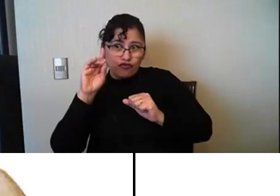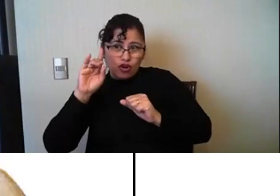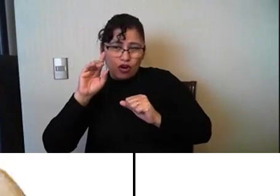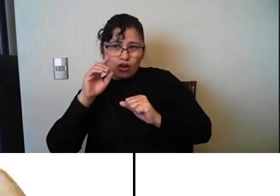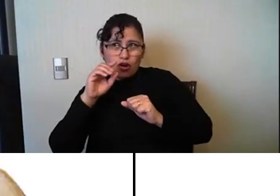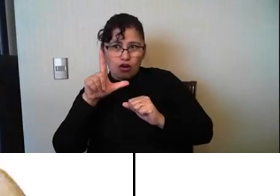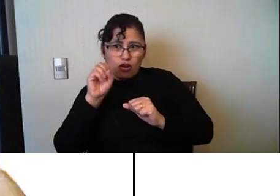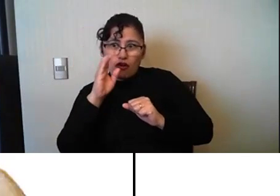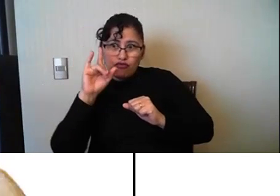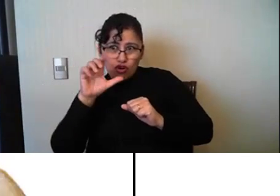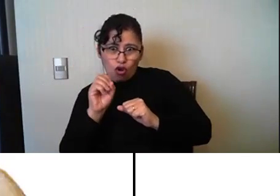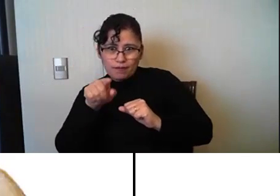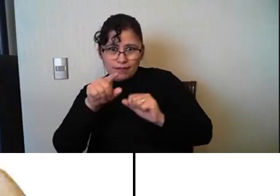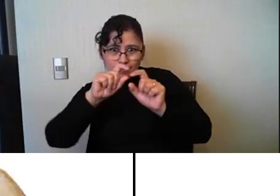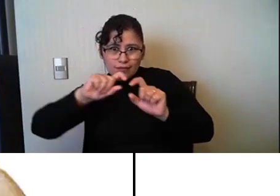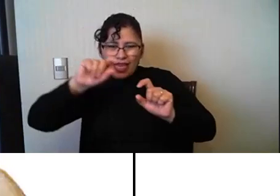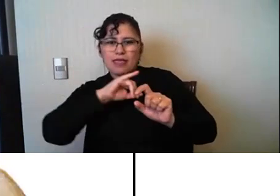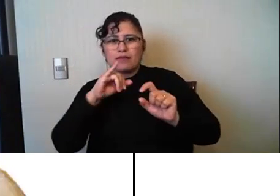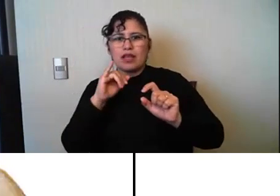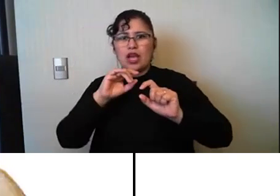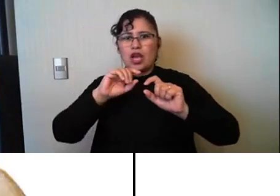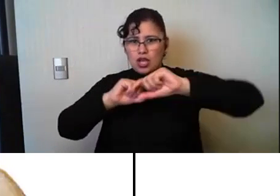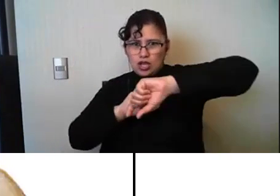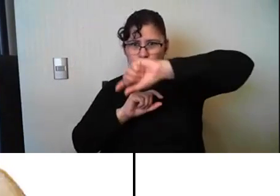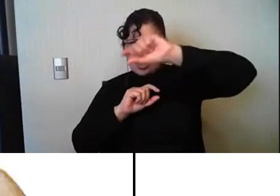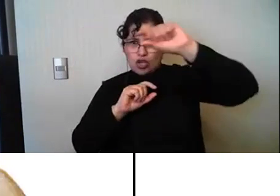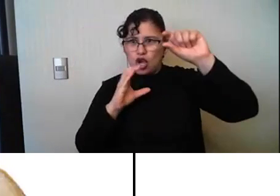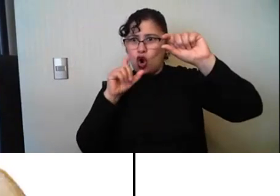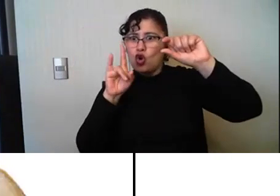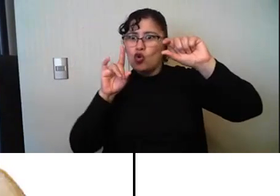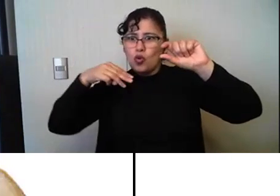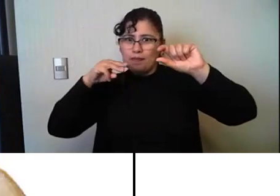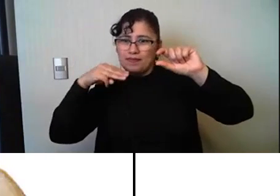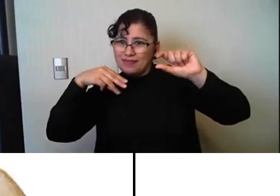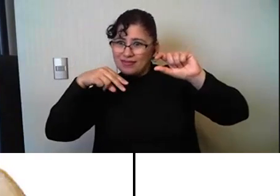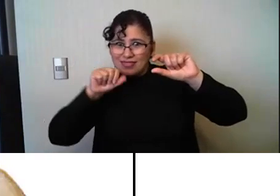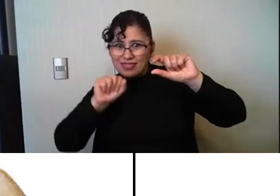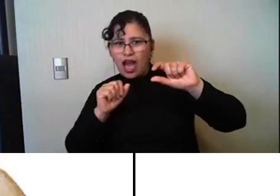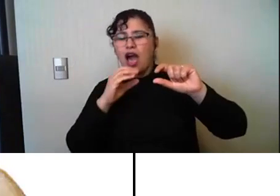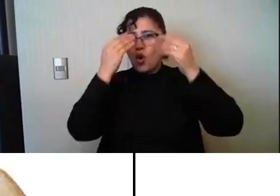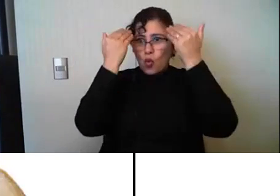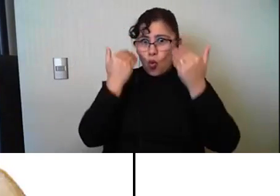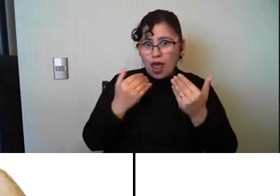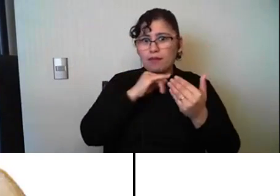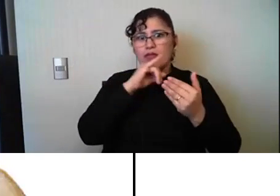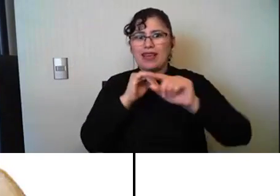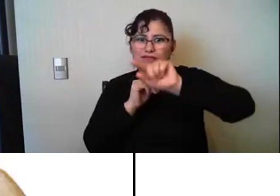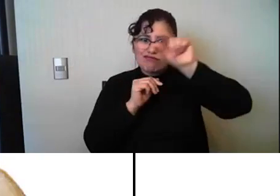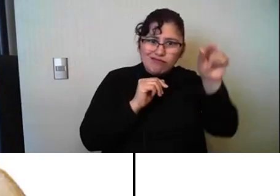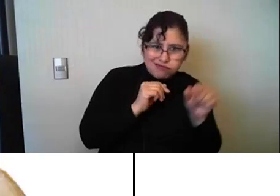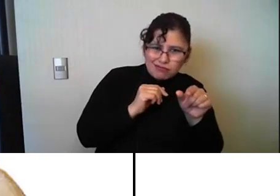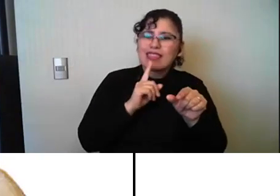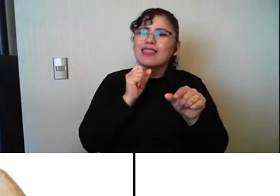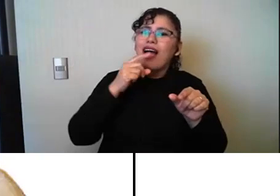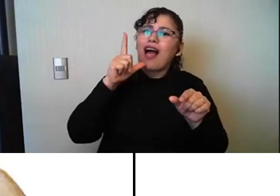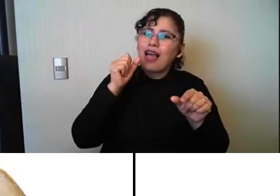¿cierto? Los pilares, las columnas, el cuerpo, y estas que caen por delante del tálamo, hacia este que es el